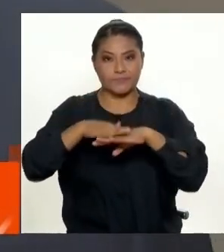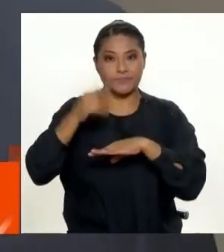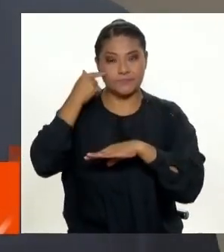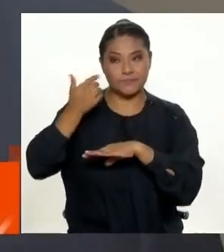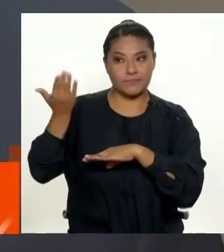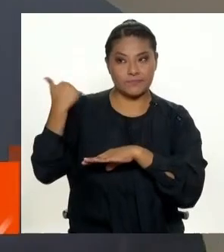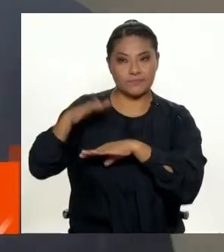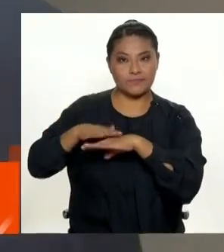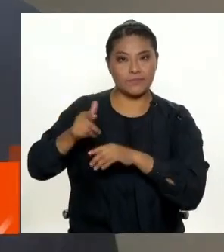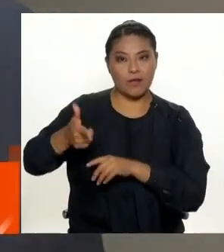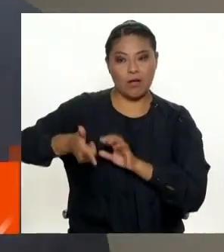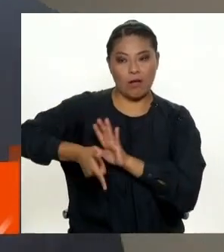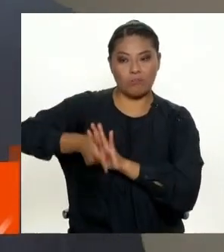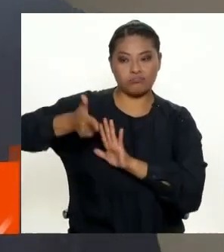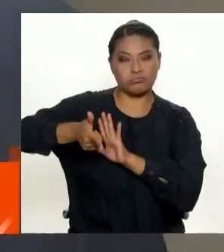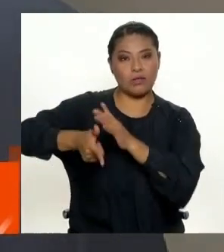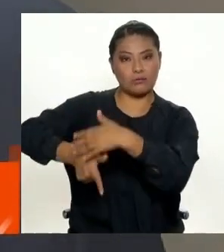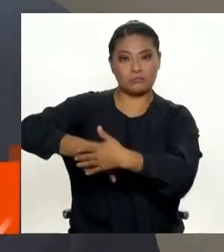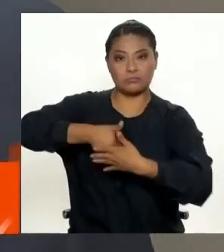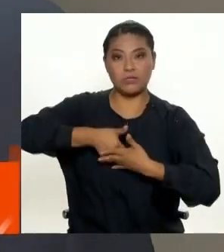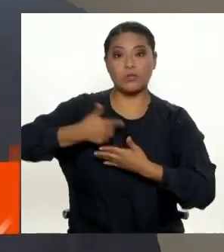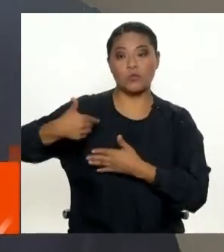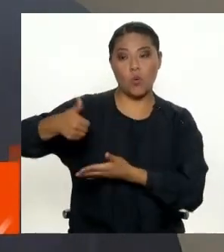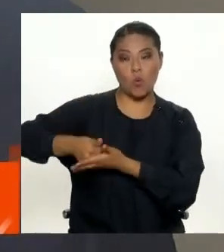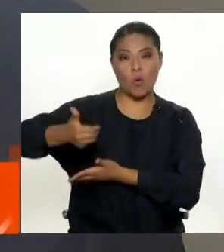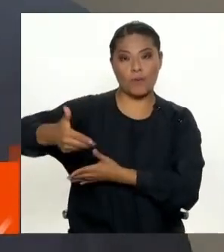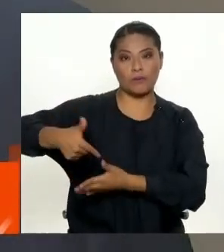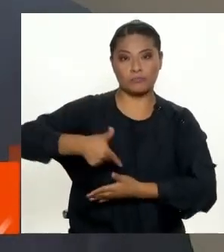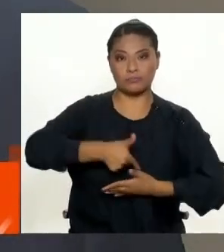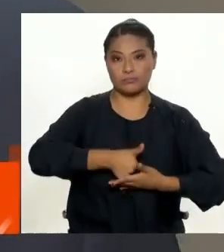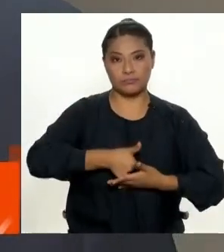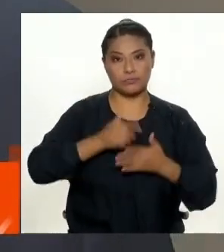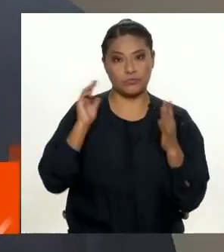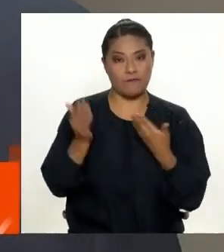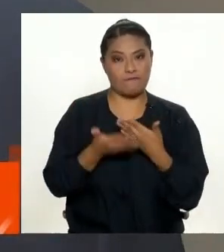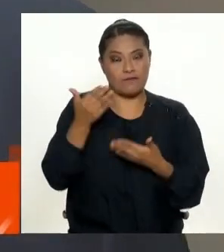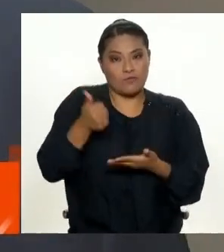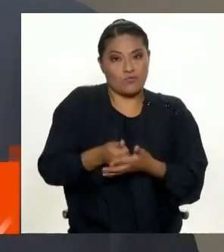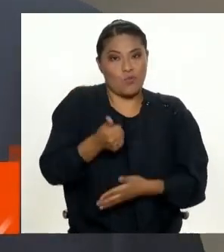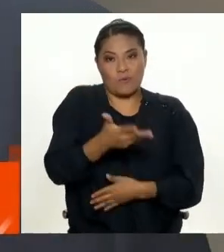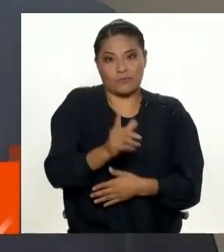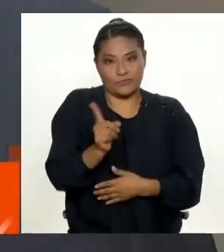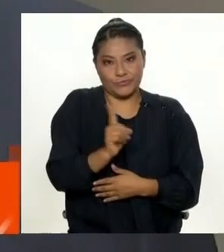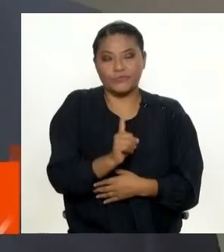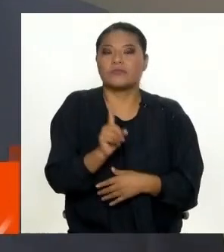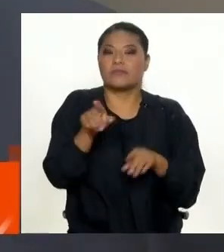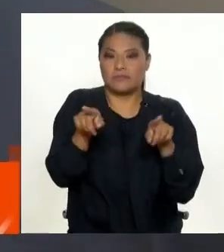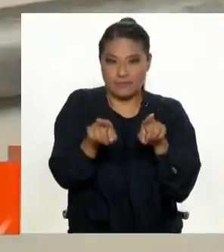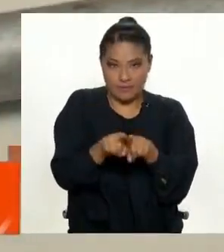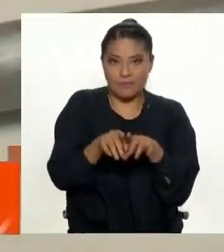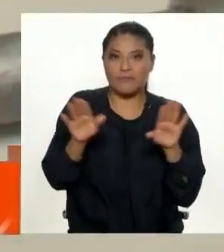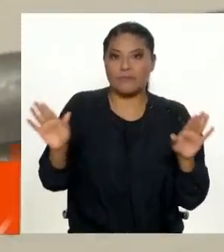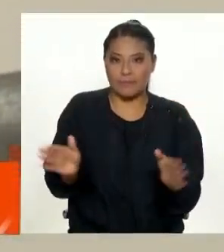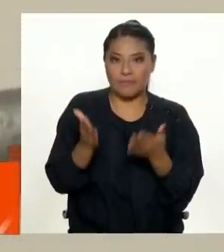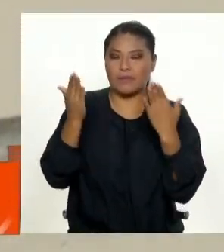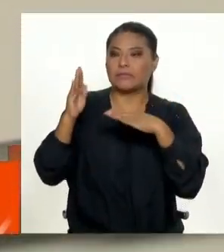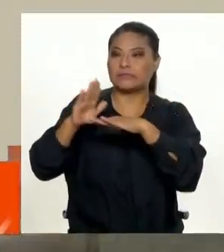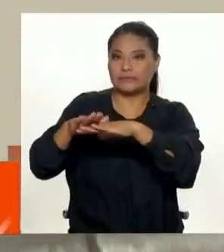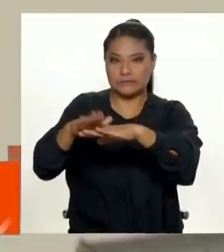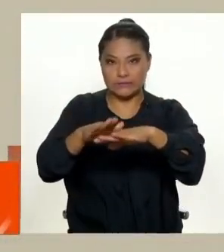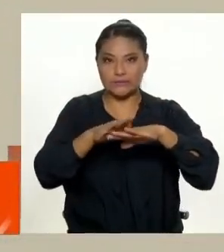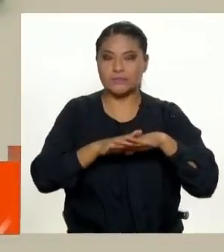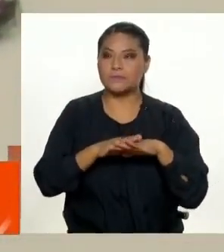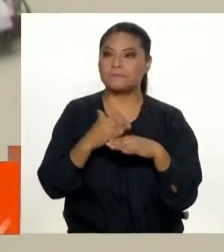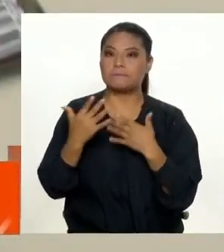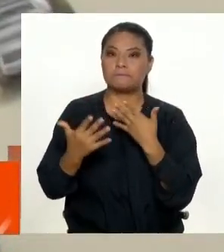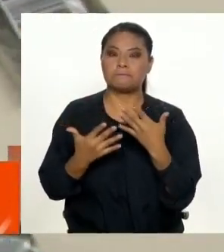arma de fuego no solamente conlleva en comprar el arma, esto conlleva también a un entrenamiento. Entrenamiento